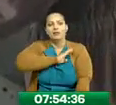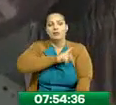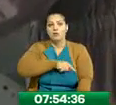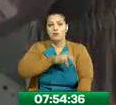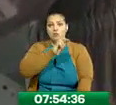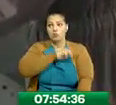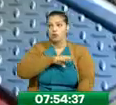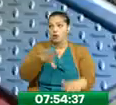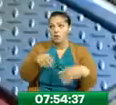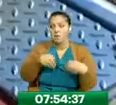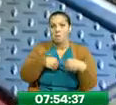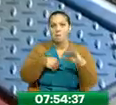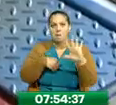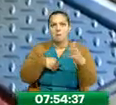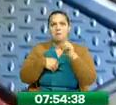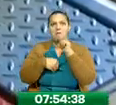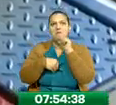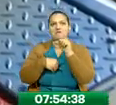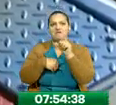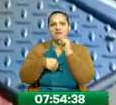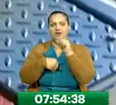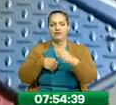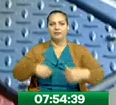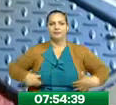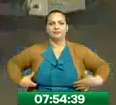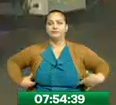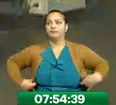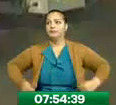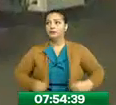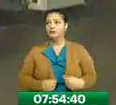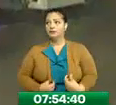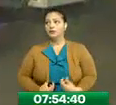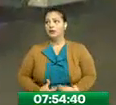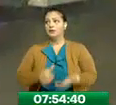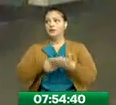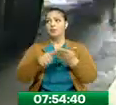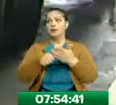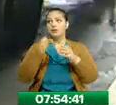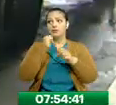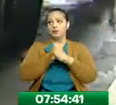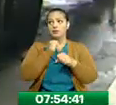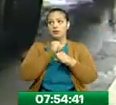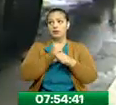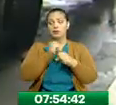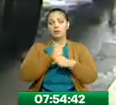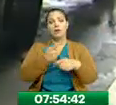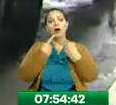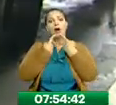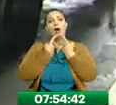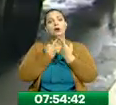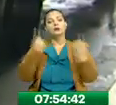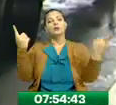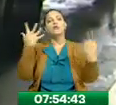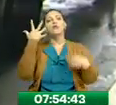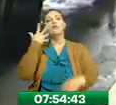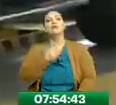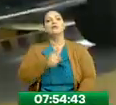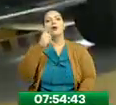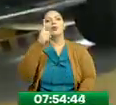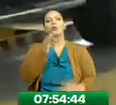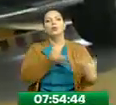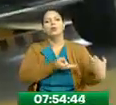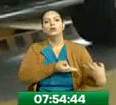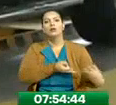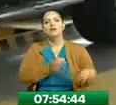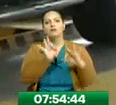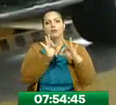Tránsito llega a su fin. Tras la disposición del Ministerio de Trabajo y Obras Públicas, que a partir del 1 de febrero quede suspendido en todo el